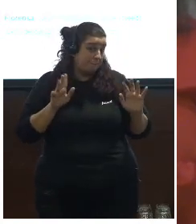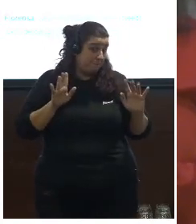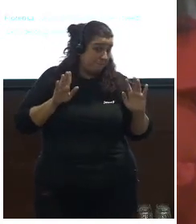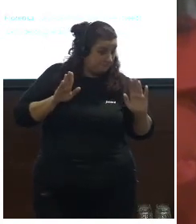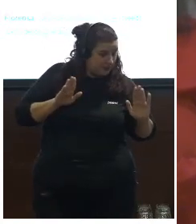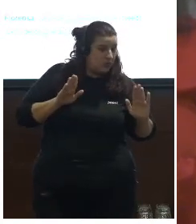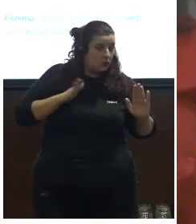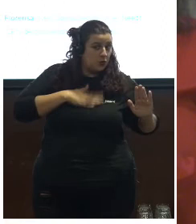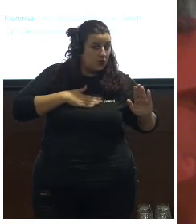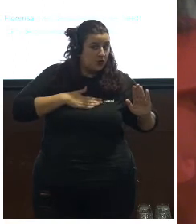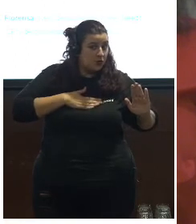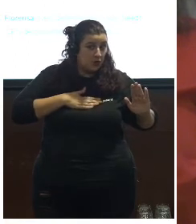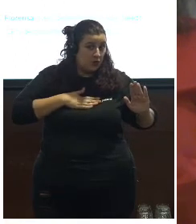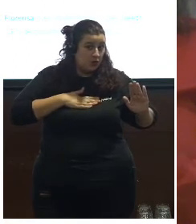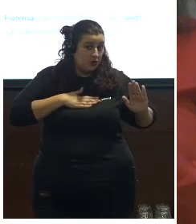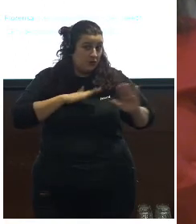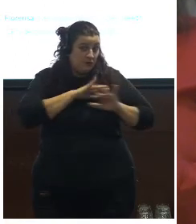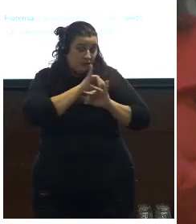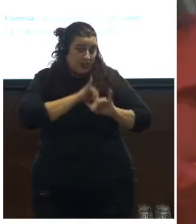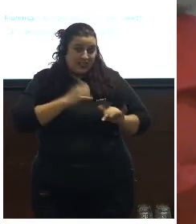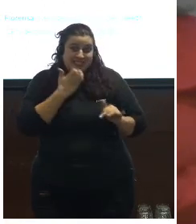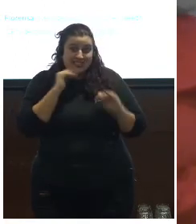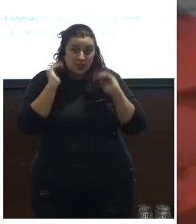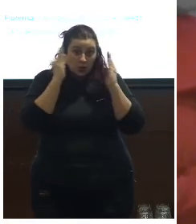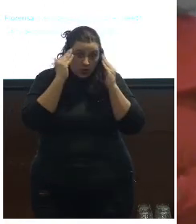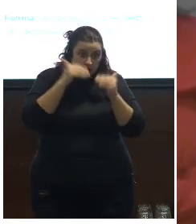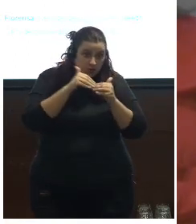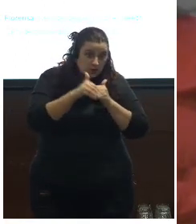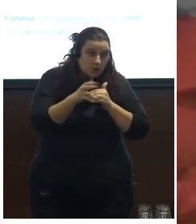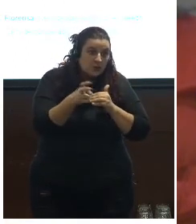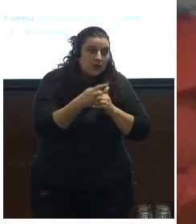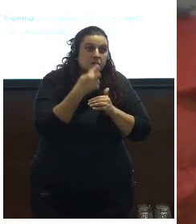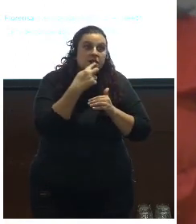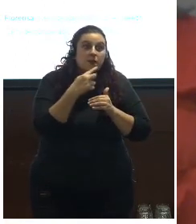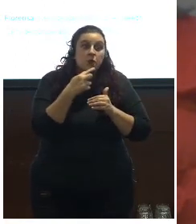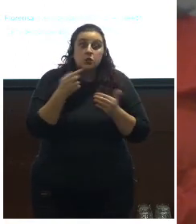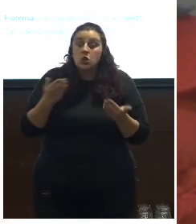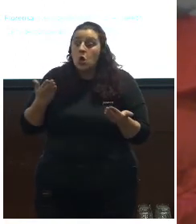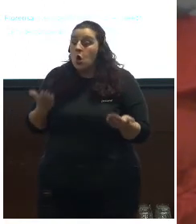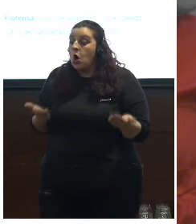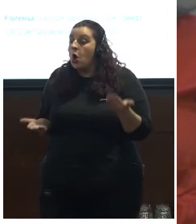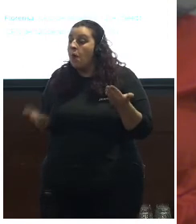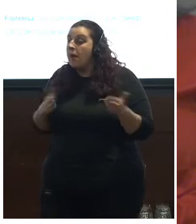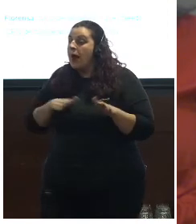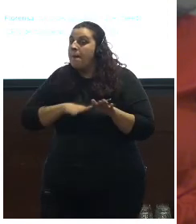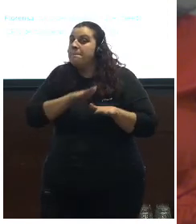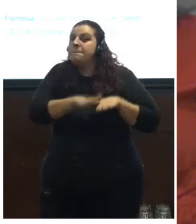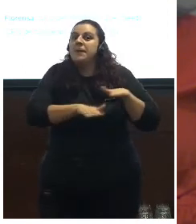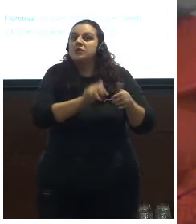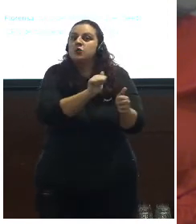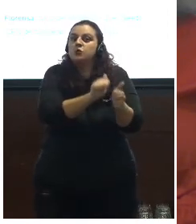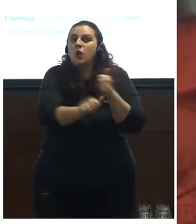pero a mí sería muy feliz si en el próximo congreso venimos y decimos qué pasos hemos dado. O sea, ¿dónde estábamos